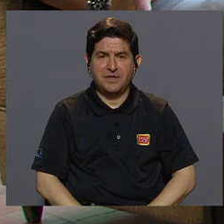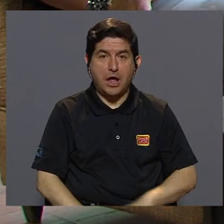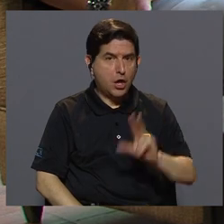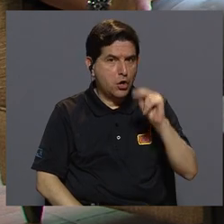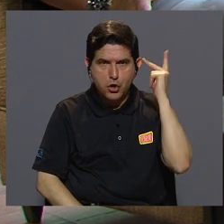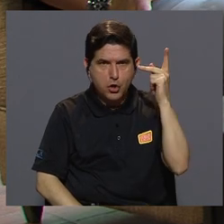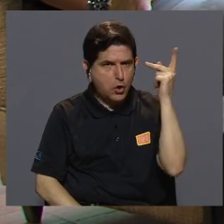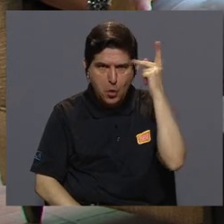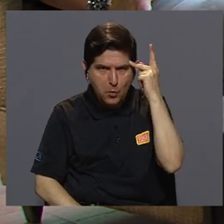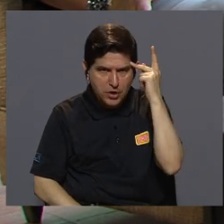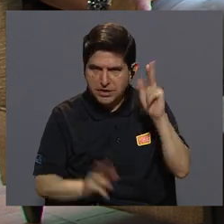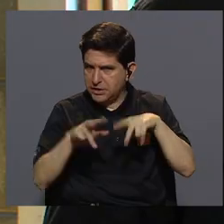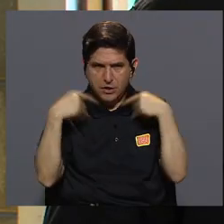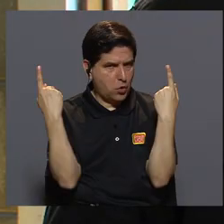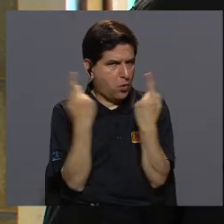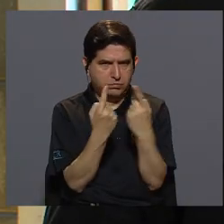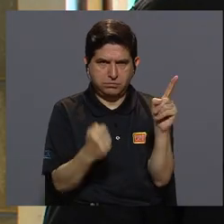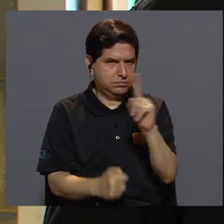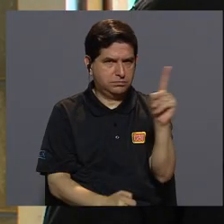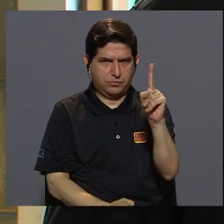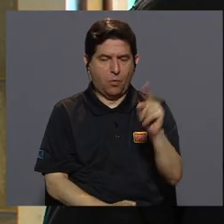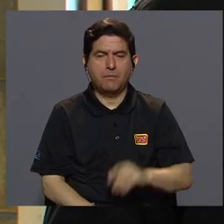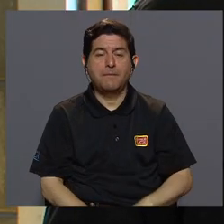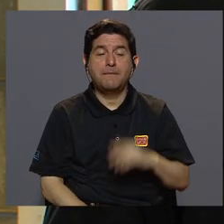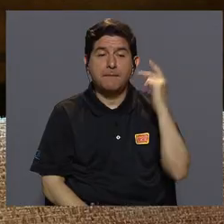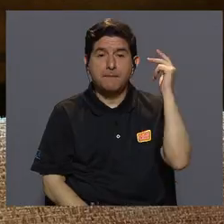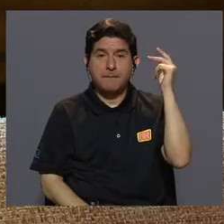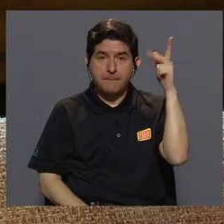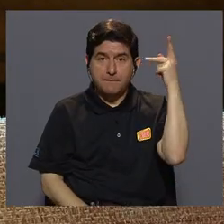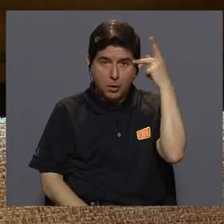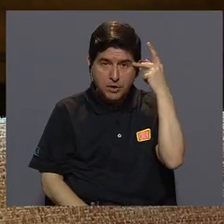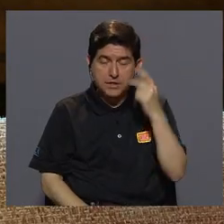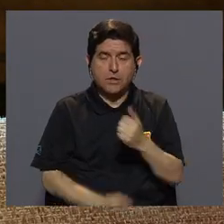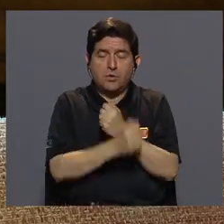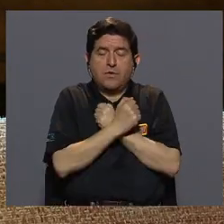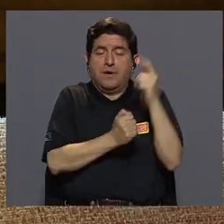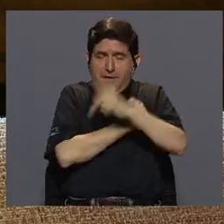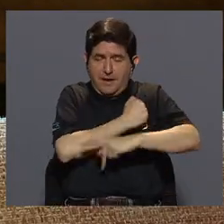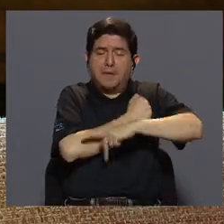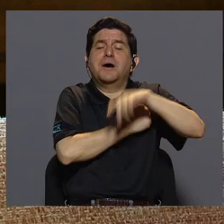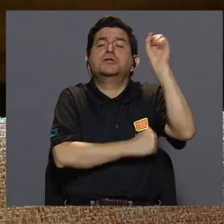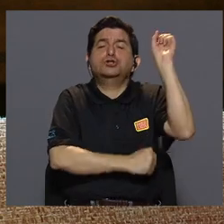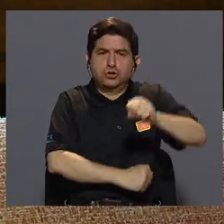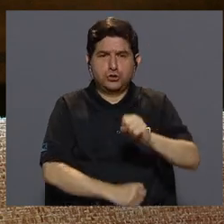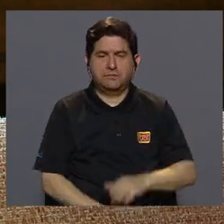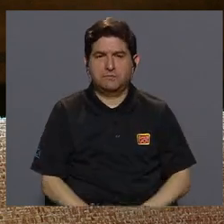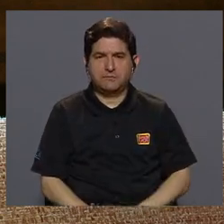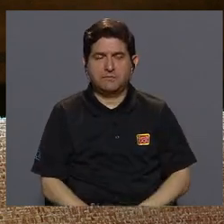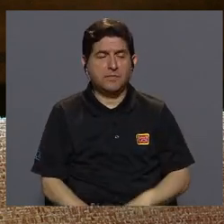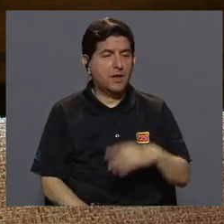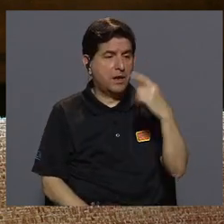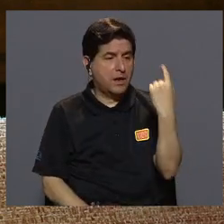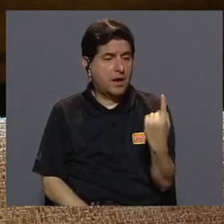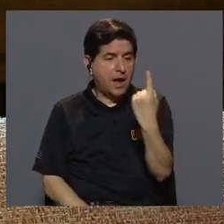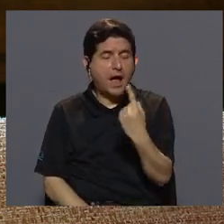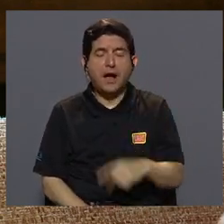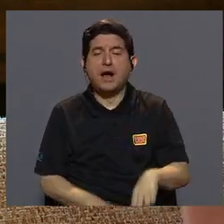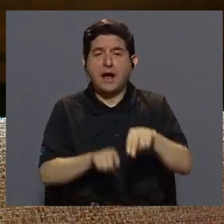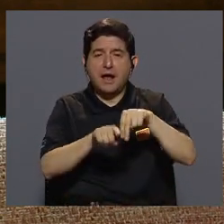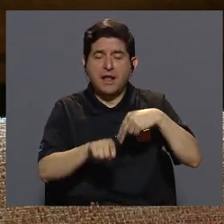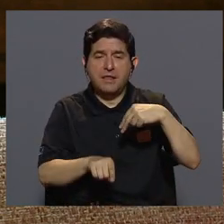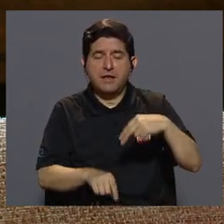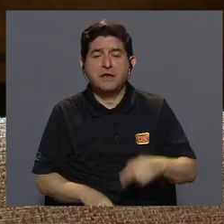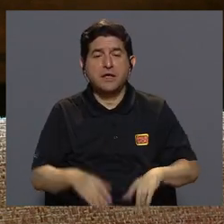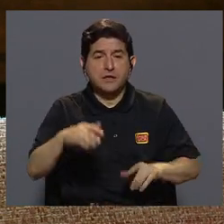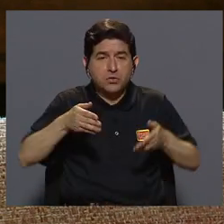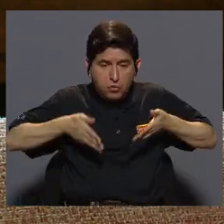no político partidista, sino político patriota. Entonces, a cada uno de los nietos que